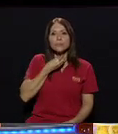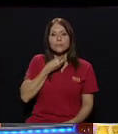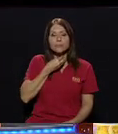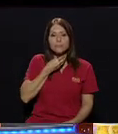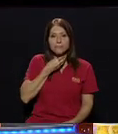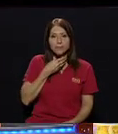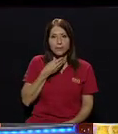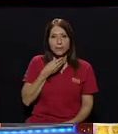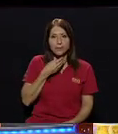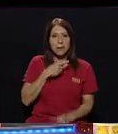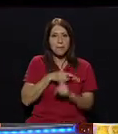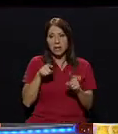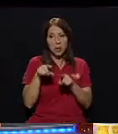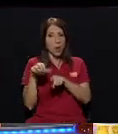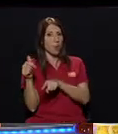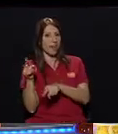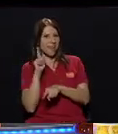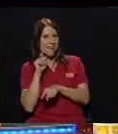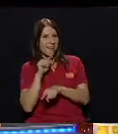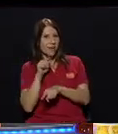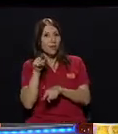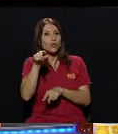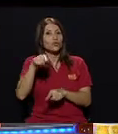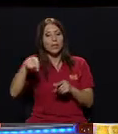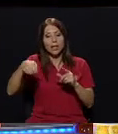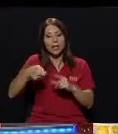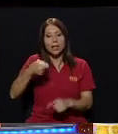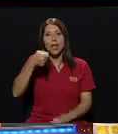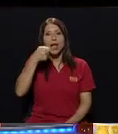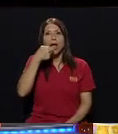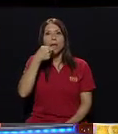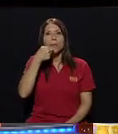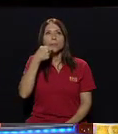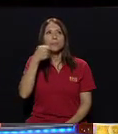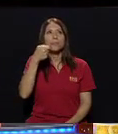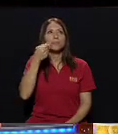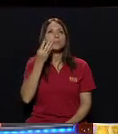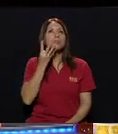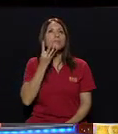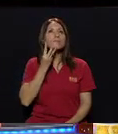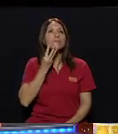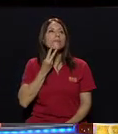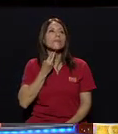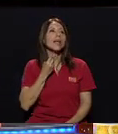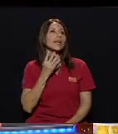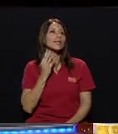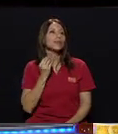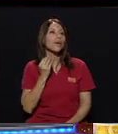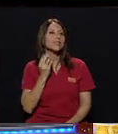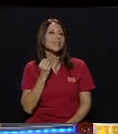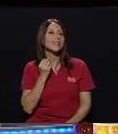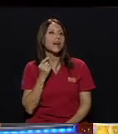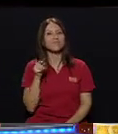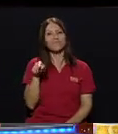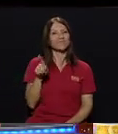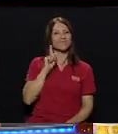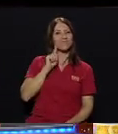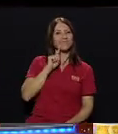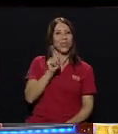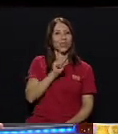Uh-huh. Y esto que venden, que no es miel de abeja, usted se la toma, y he visto personas, consumidores, que me dicen, uy, qué miel más suavecita. Es que no es miel de abeja,